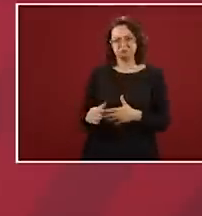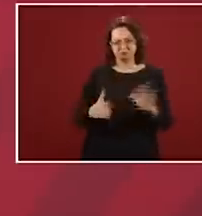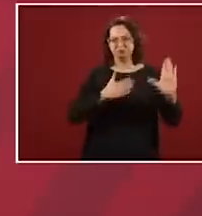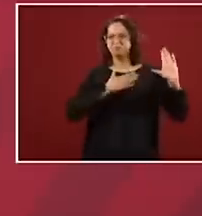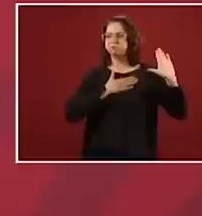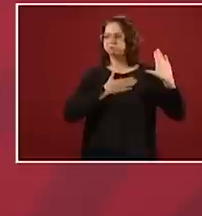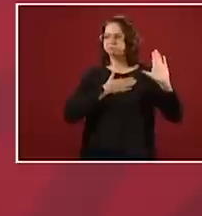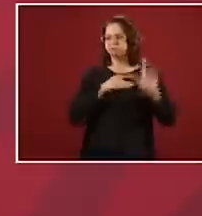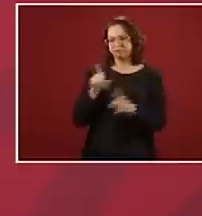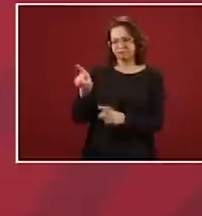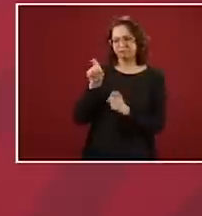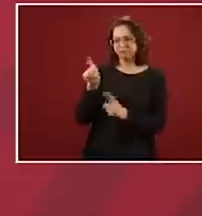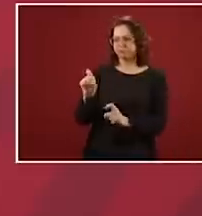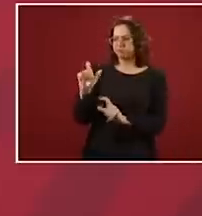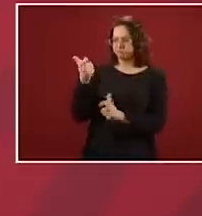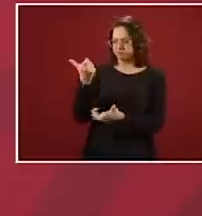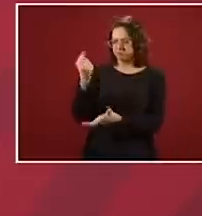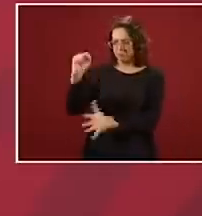para